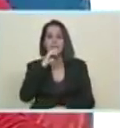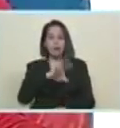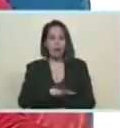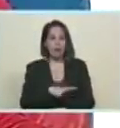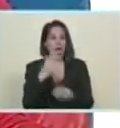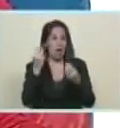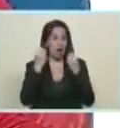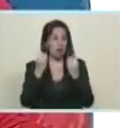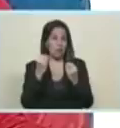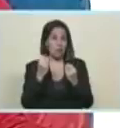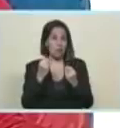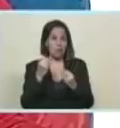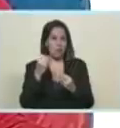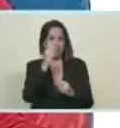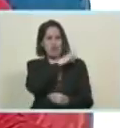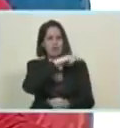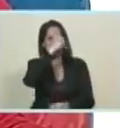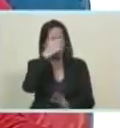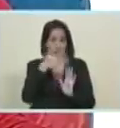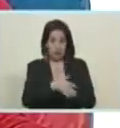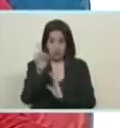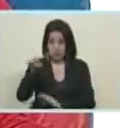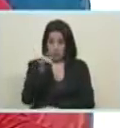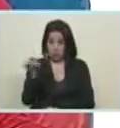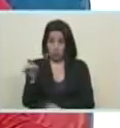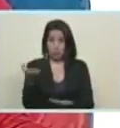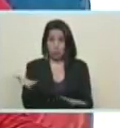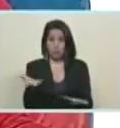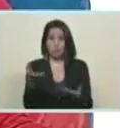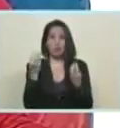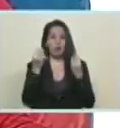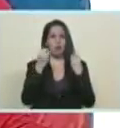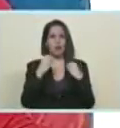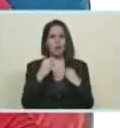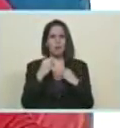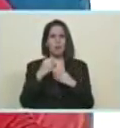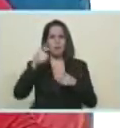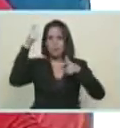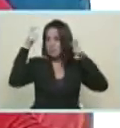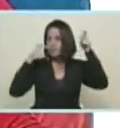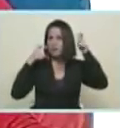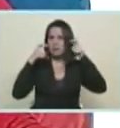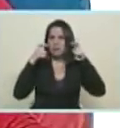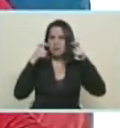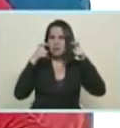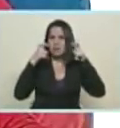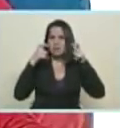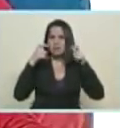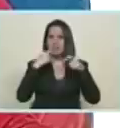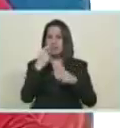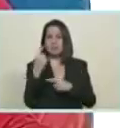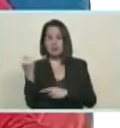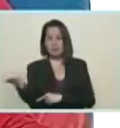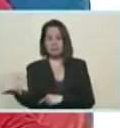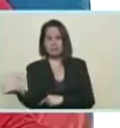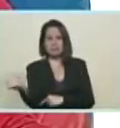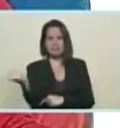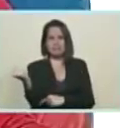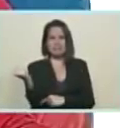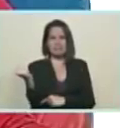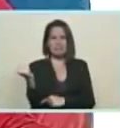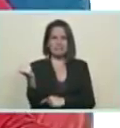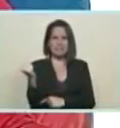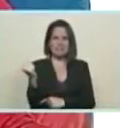Ah, general Pérez Arcay, un pulso histórico. Y el comandante Chávez se vino de aquí abajito, mira el pulso